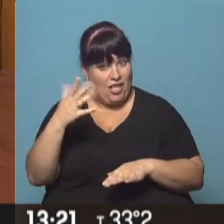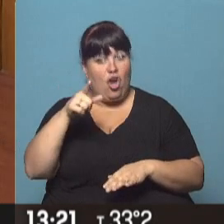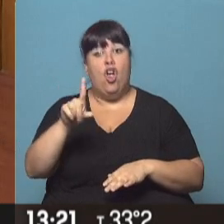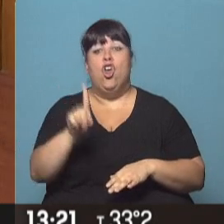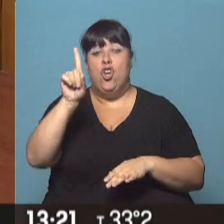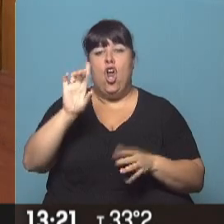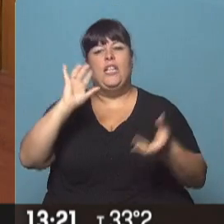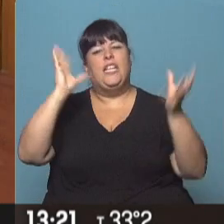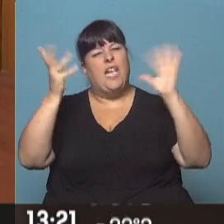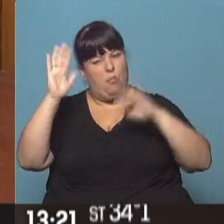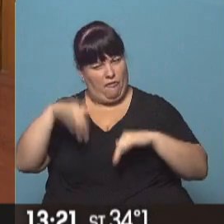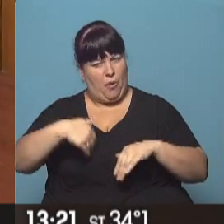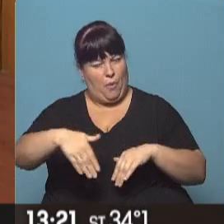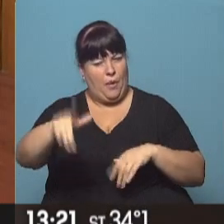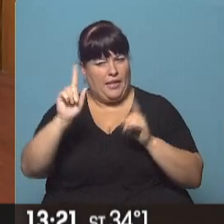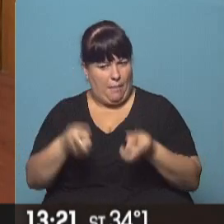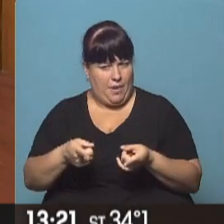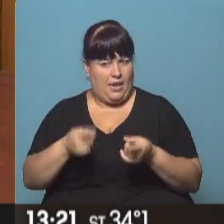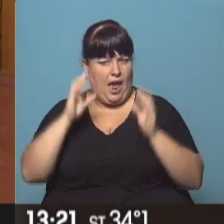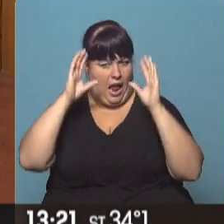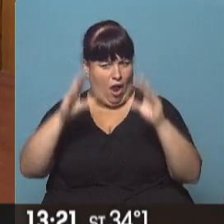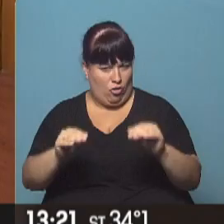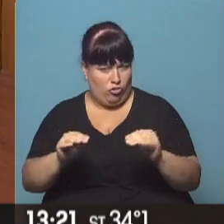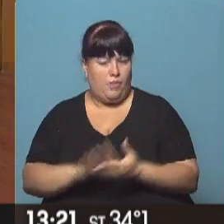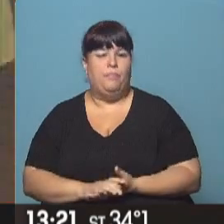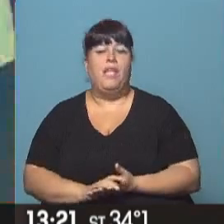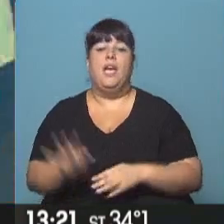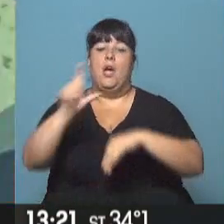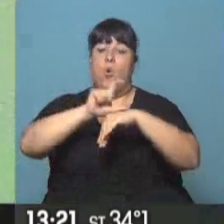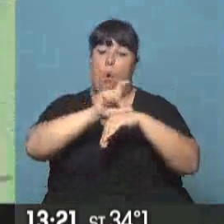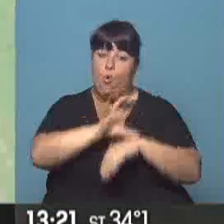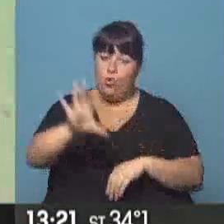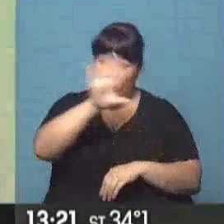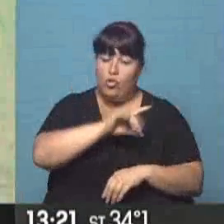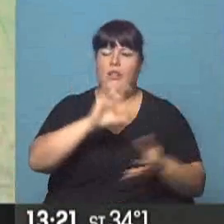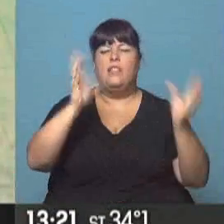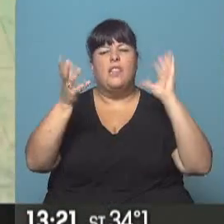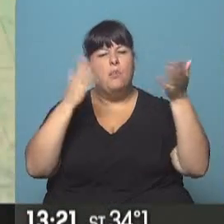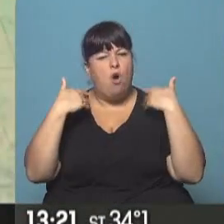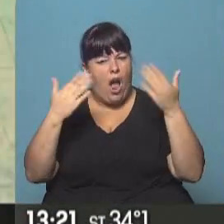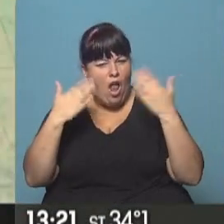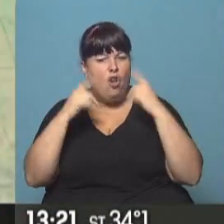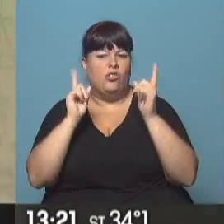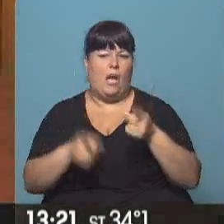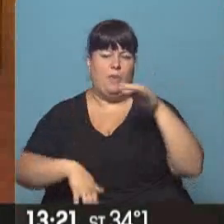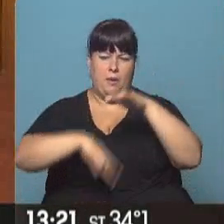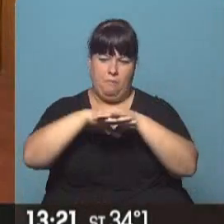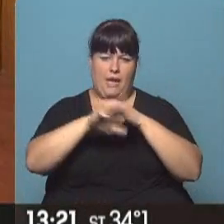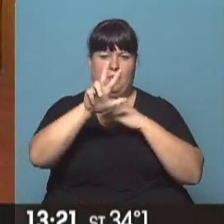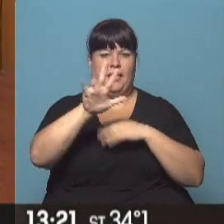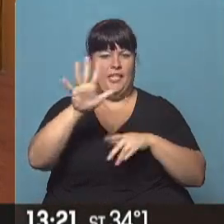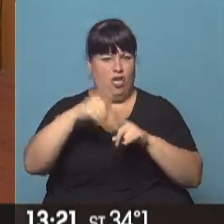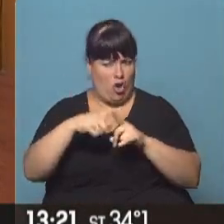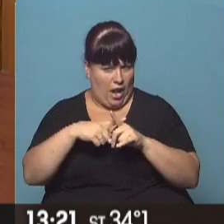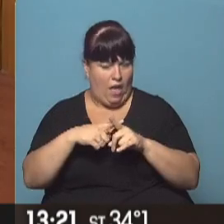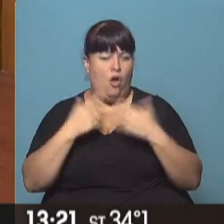norte, desmejoran las condiciones meteorológicas hacia el final del día. Sobre la región de Cuyo, condiciones de tiempo caluroso, allí también con máximas de hasta 35